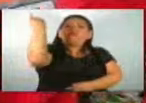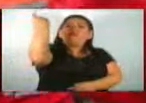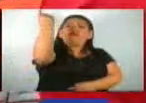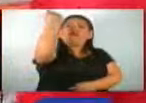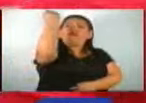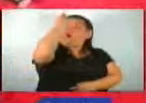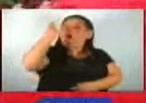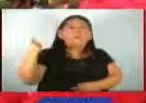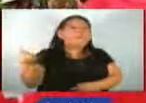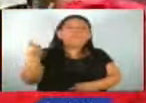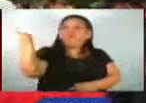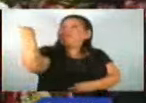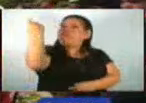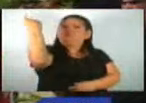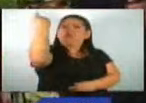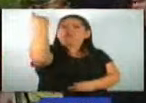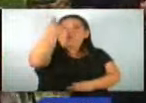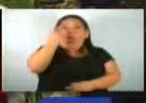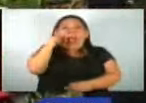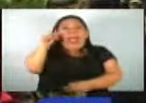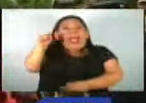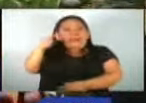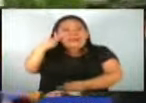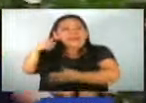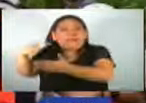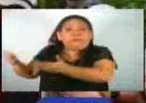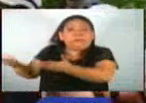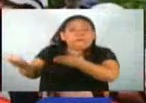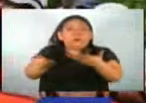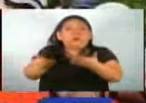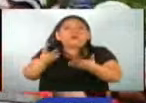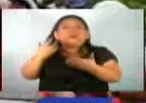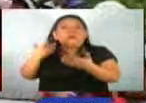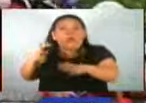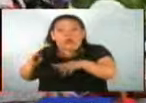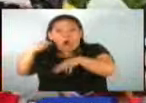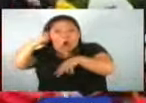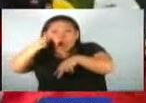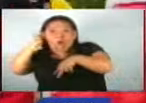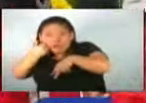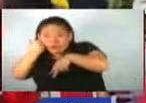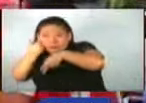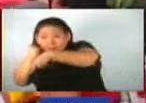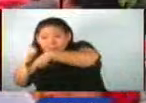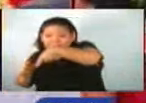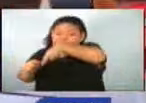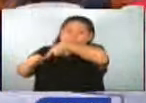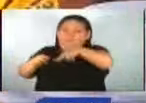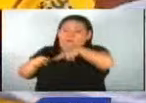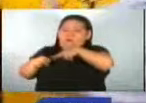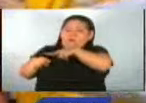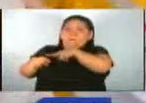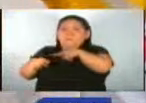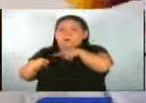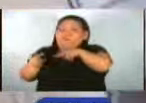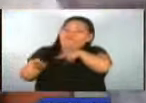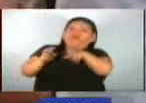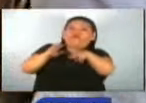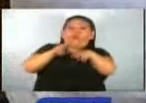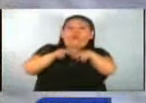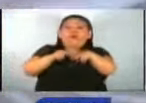caso, quien, este es el momento exacto que estamos viendo en pantalla de cuando el joven es liberado y en el momento también trasladado a una ambulancia que